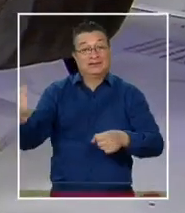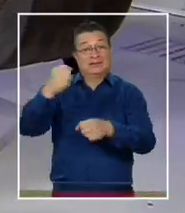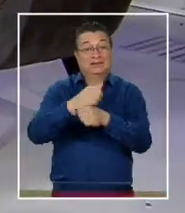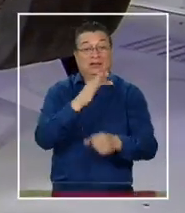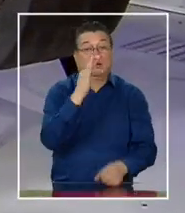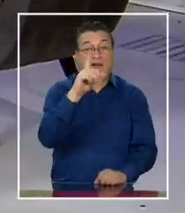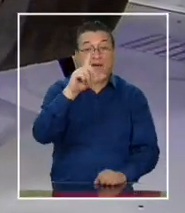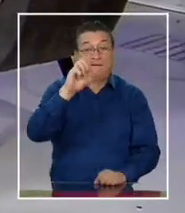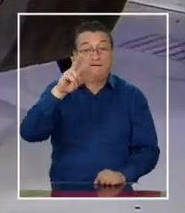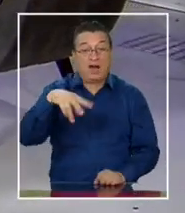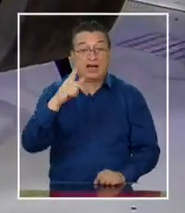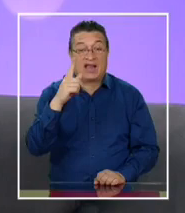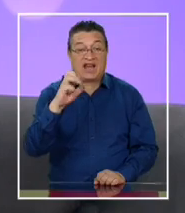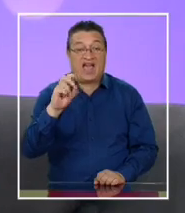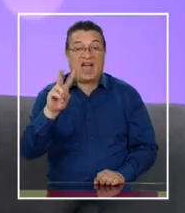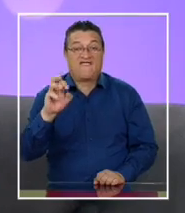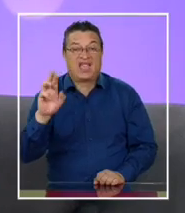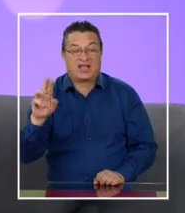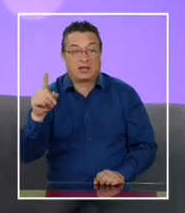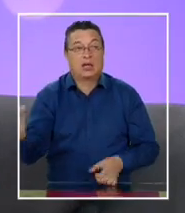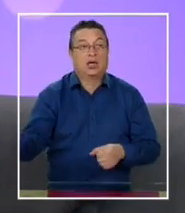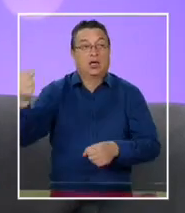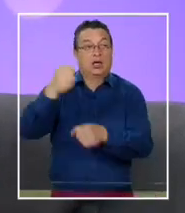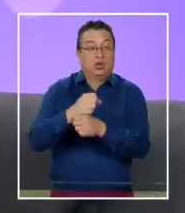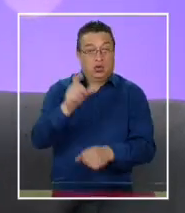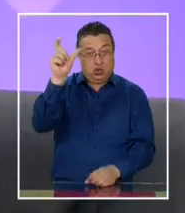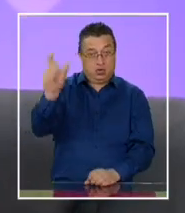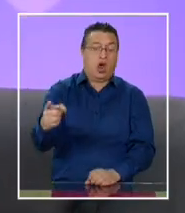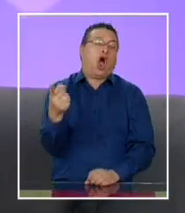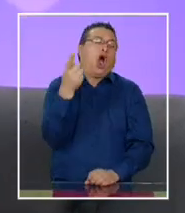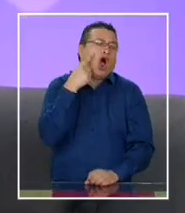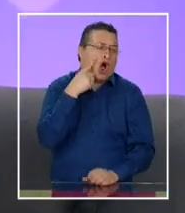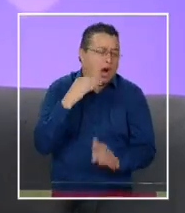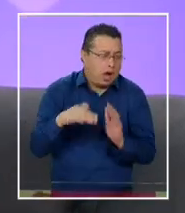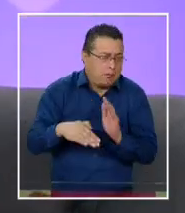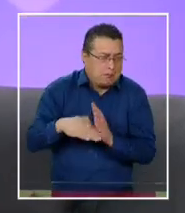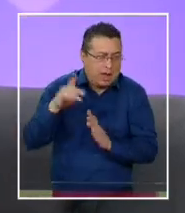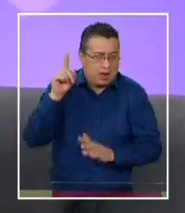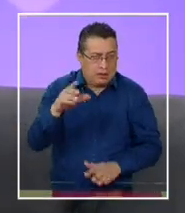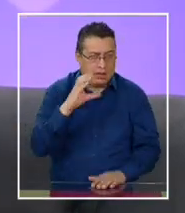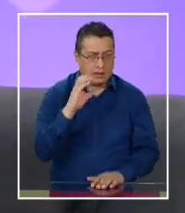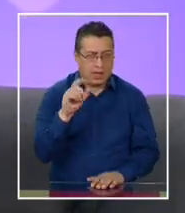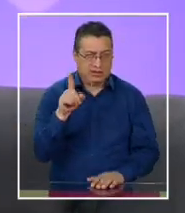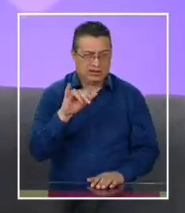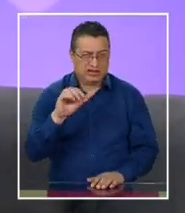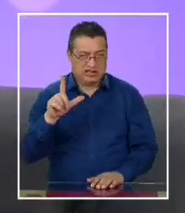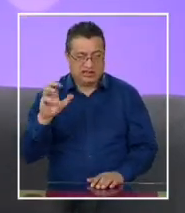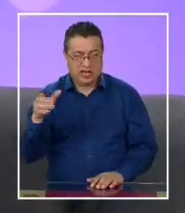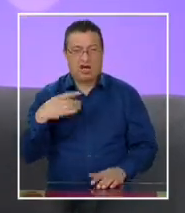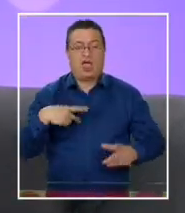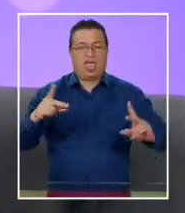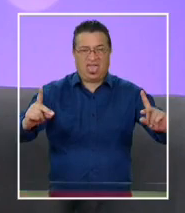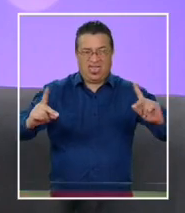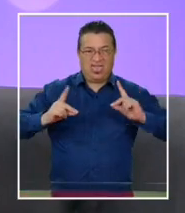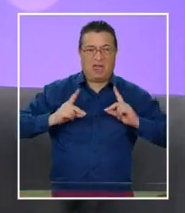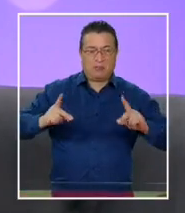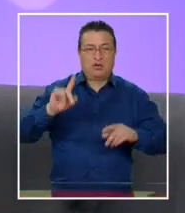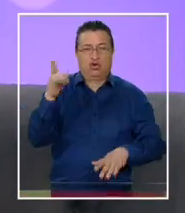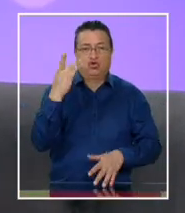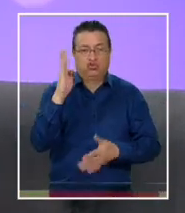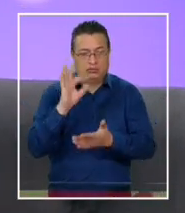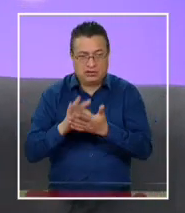que estamos hablando de un pero o sea muy no solamente conocido sino que un hombre de la cancillería cierto de la diplomacia fue